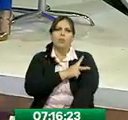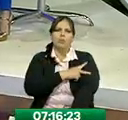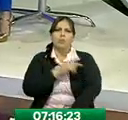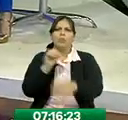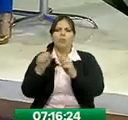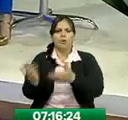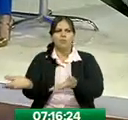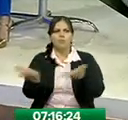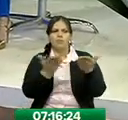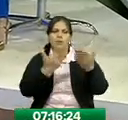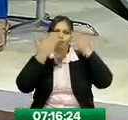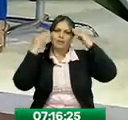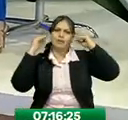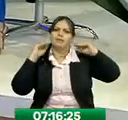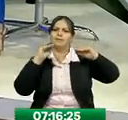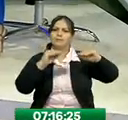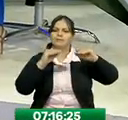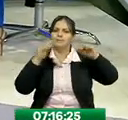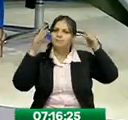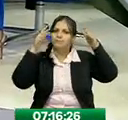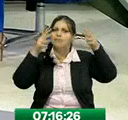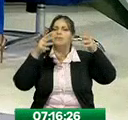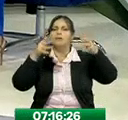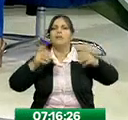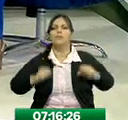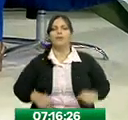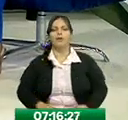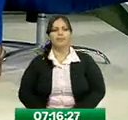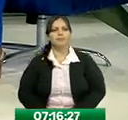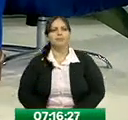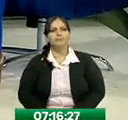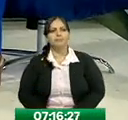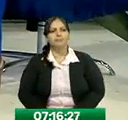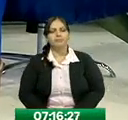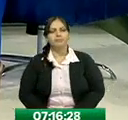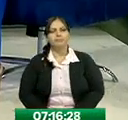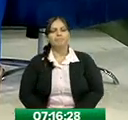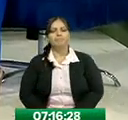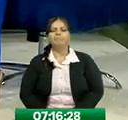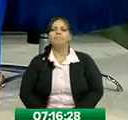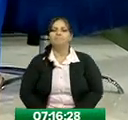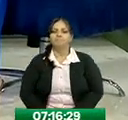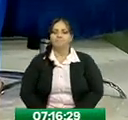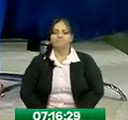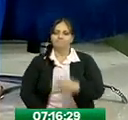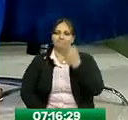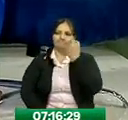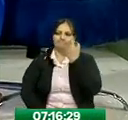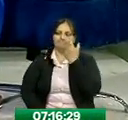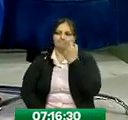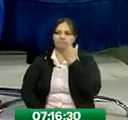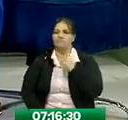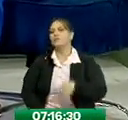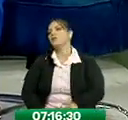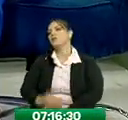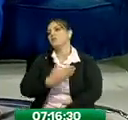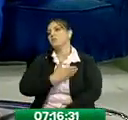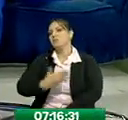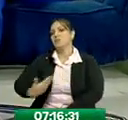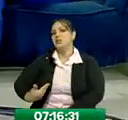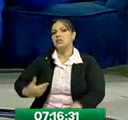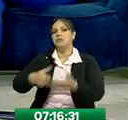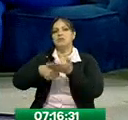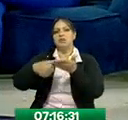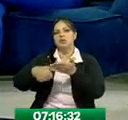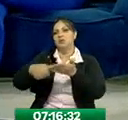y tomando en consideración aquello que no es una novedad, el propio presidente de la República y sus diferentes ministros de